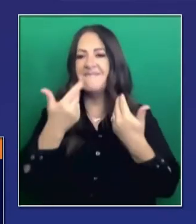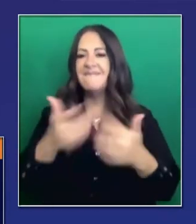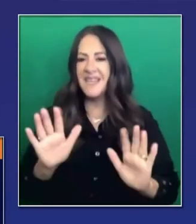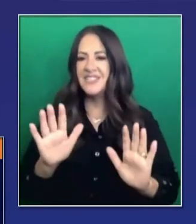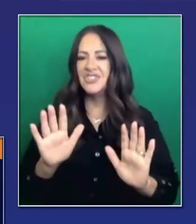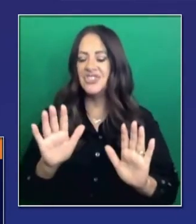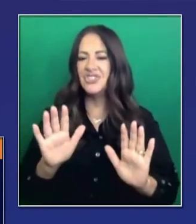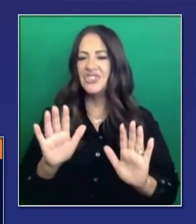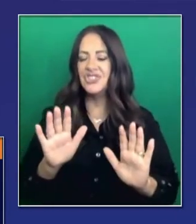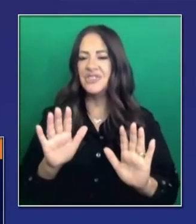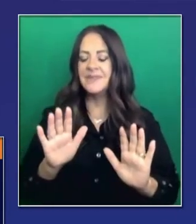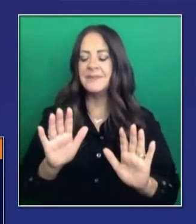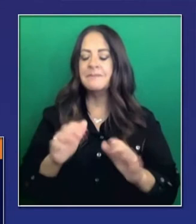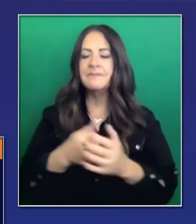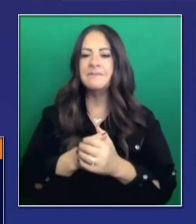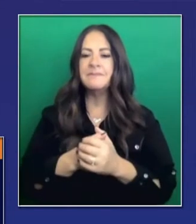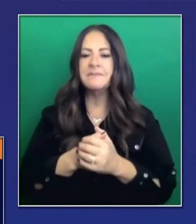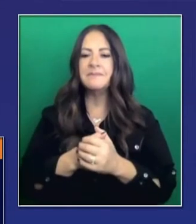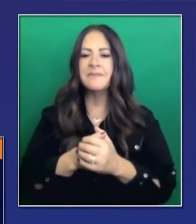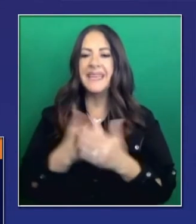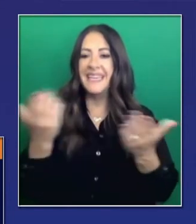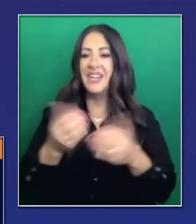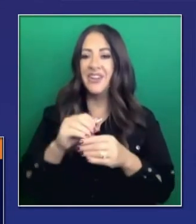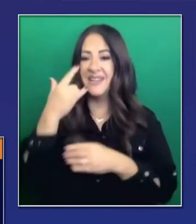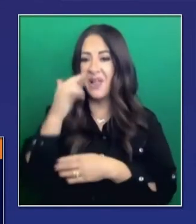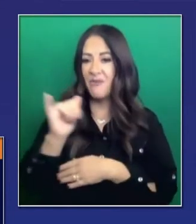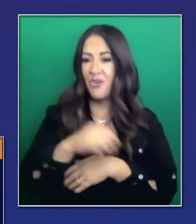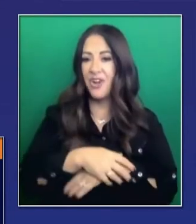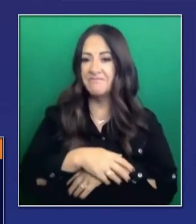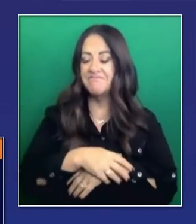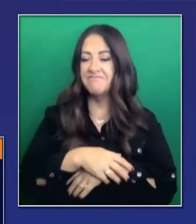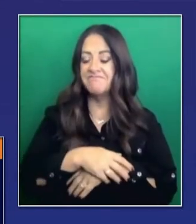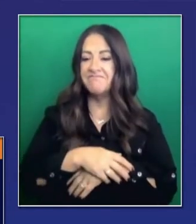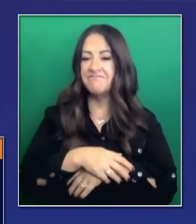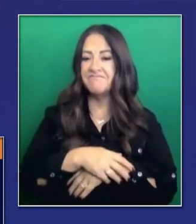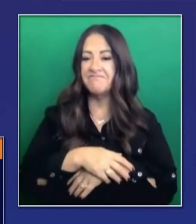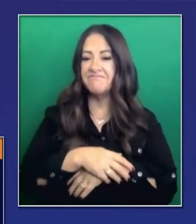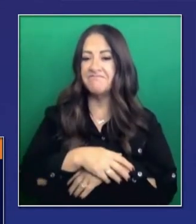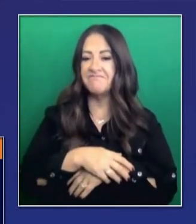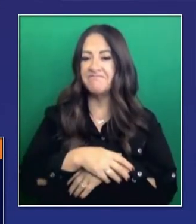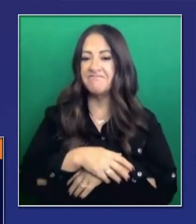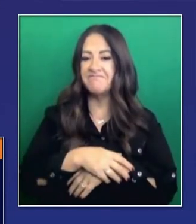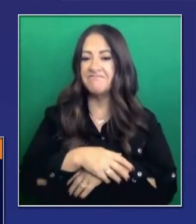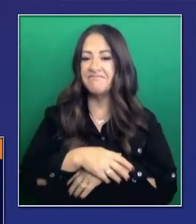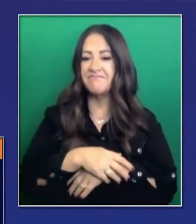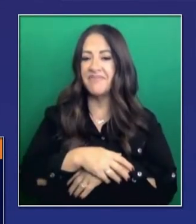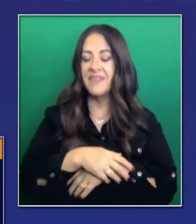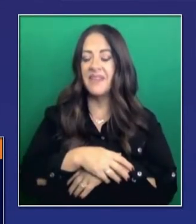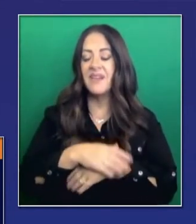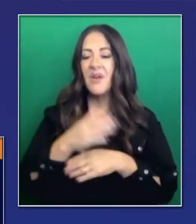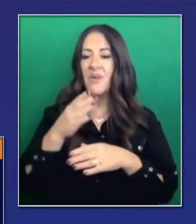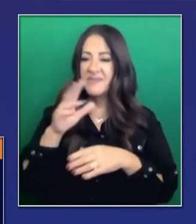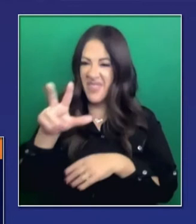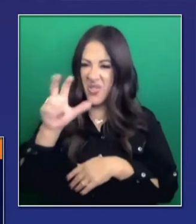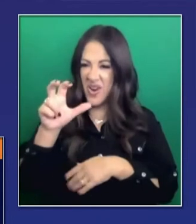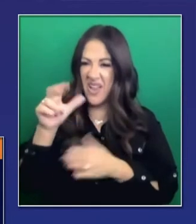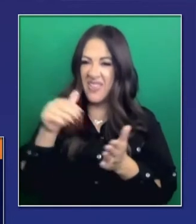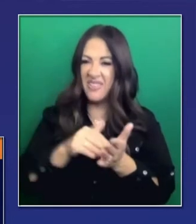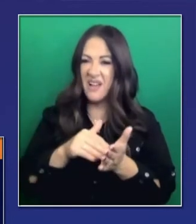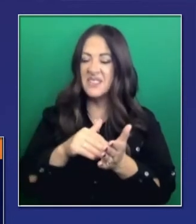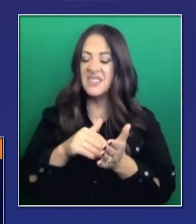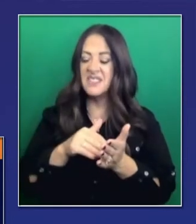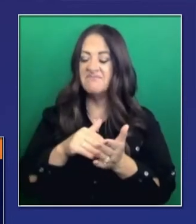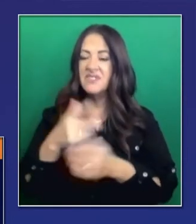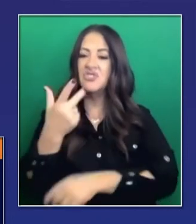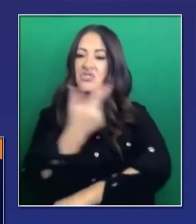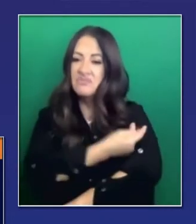301.000 dosis ya administradas en los brazos de individuos, para que quede claro lo que significa